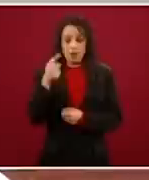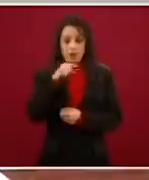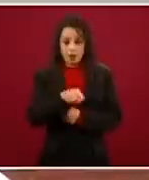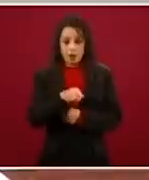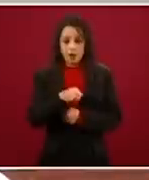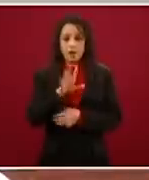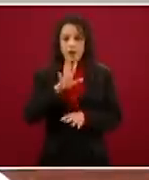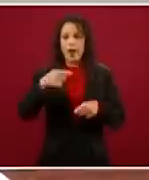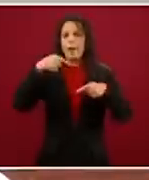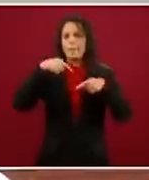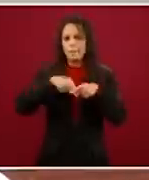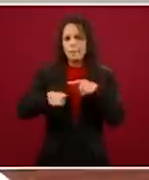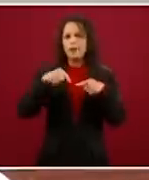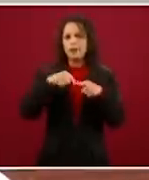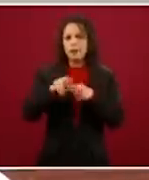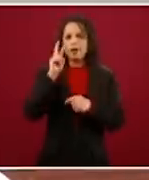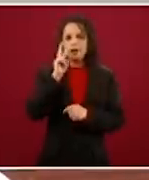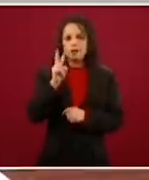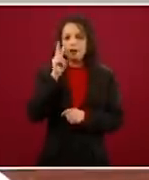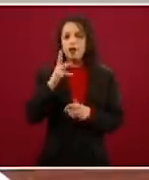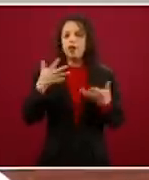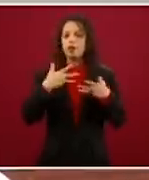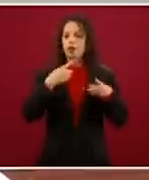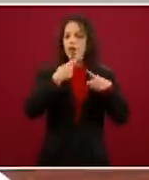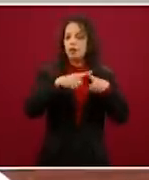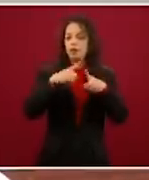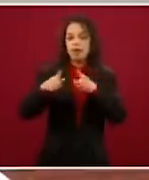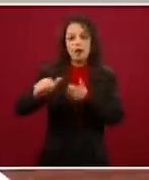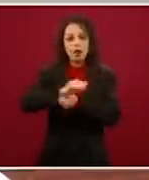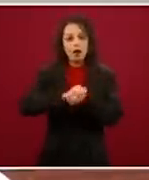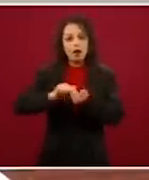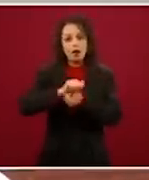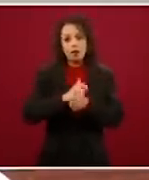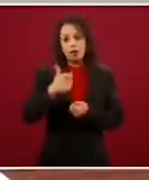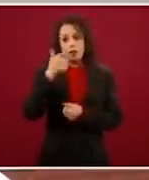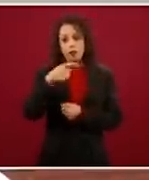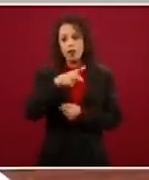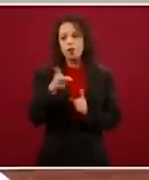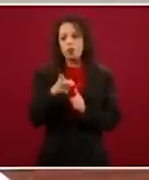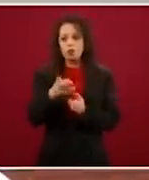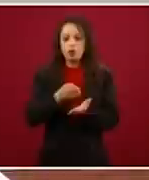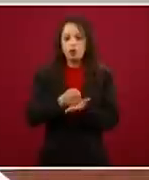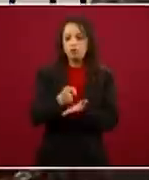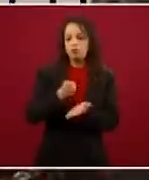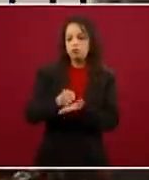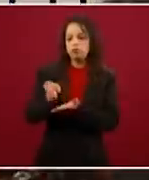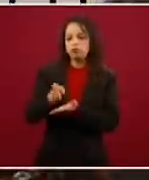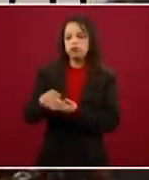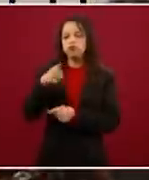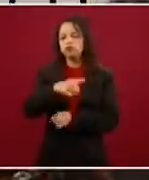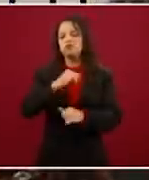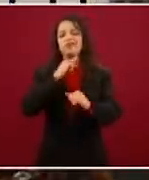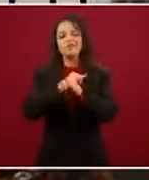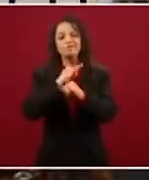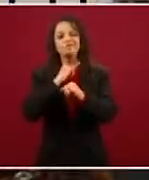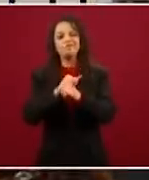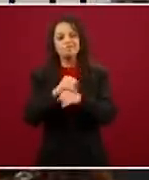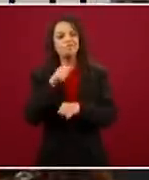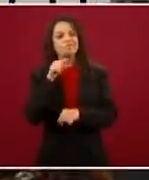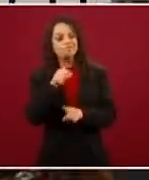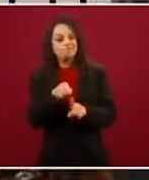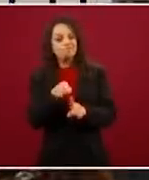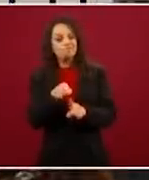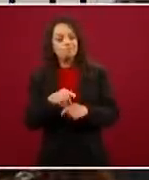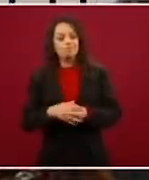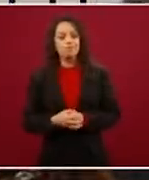empezado a encontrar casos en donde el lavado de dinero se encamina hacia los activos virtuales. Se trata de uno de